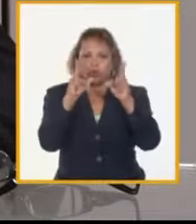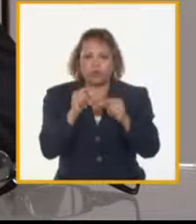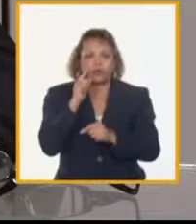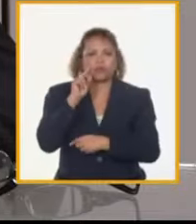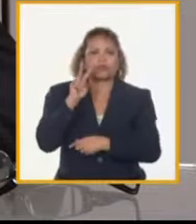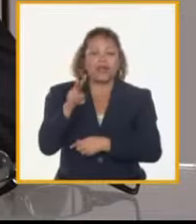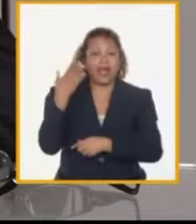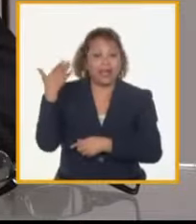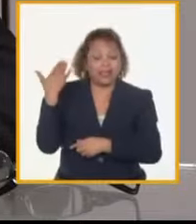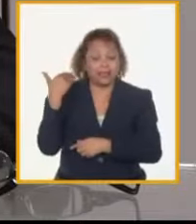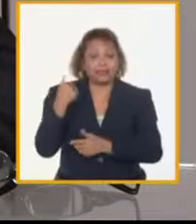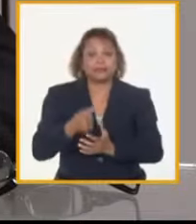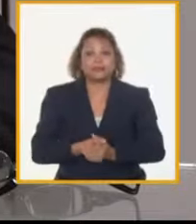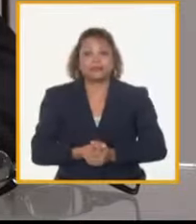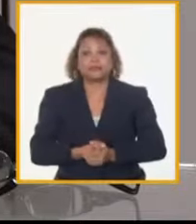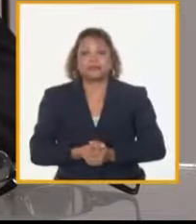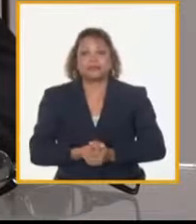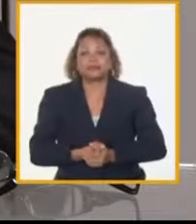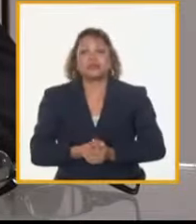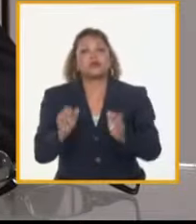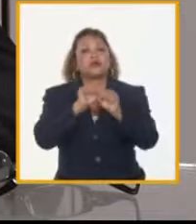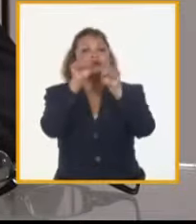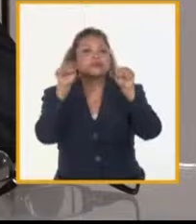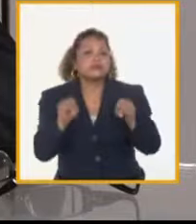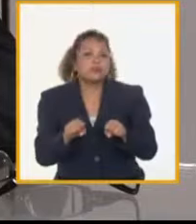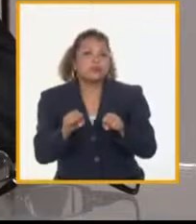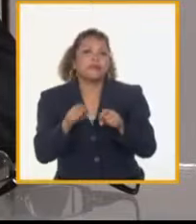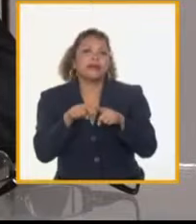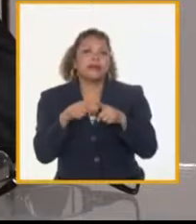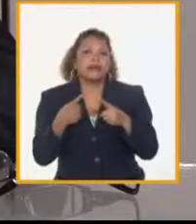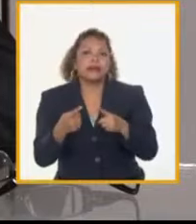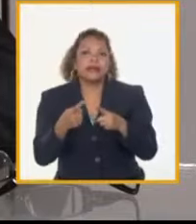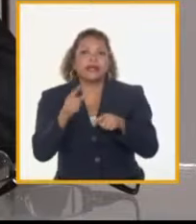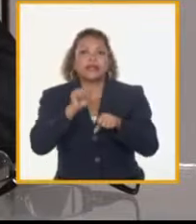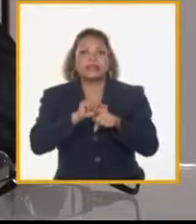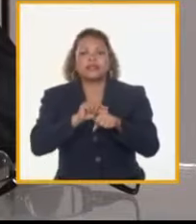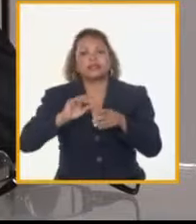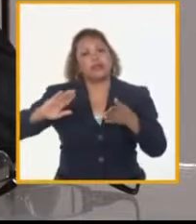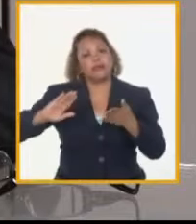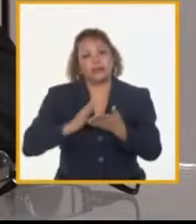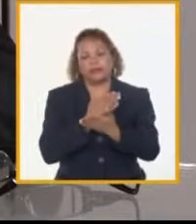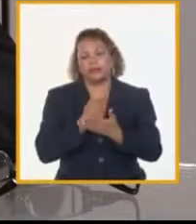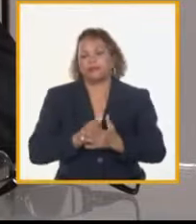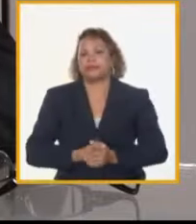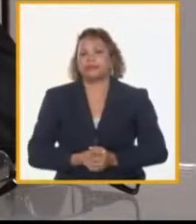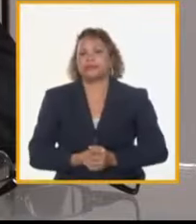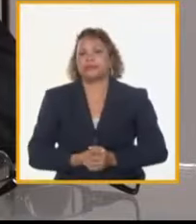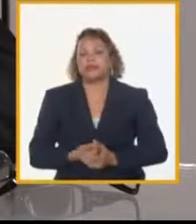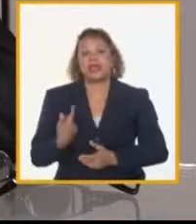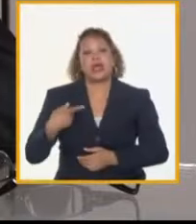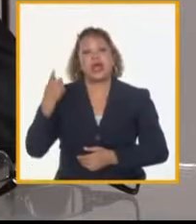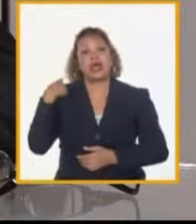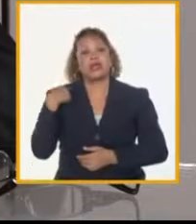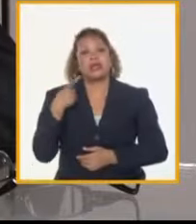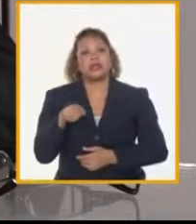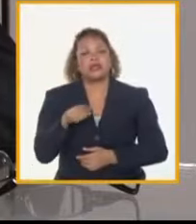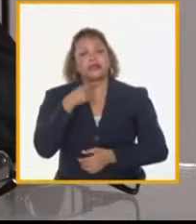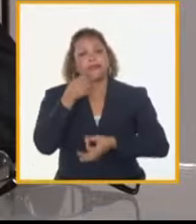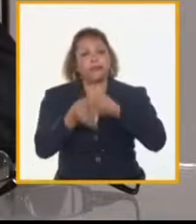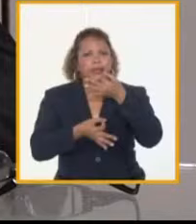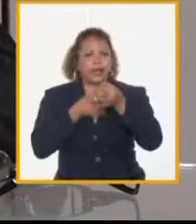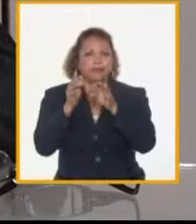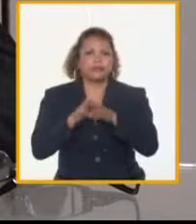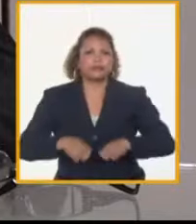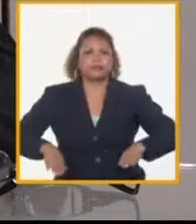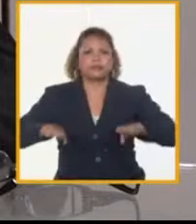855-5555, es el que existía. Y un sistema que también que posteriormente se creó de taxi, el cual se deprimió. Ayer cuando nosotros nos referíamos aquí de